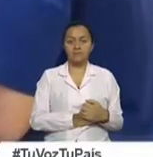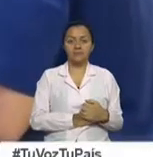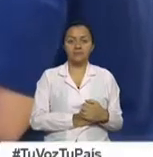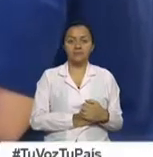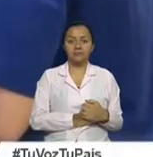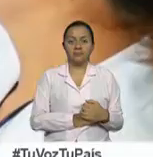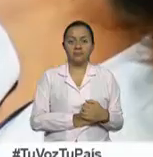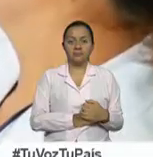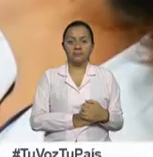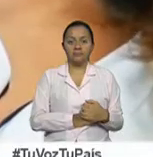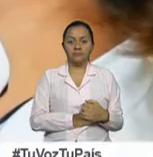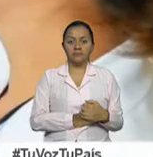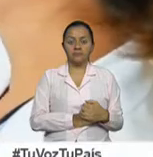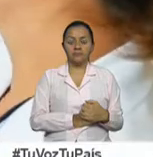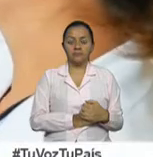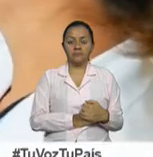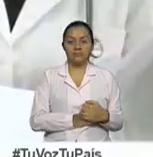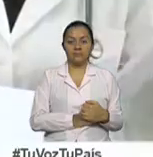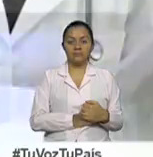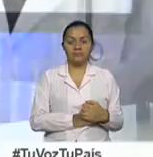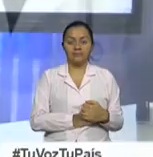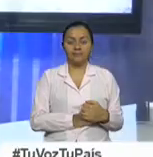Ciudadano.